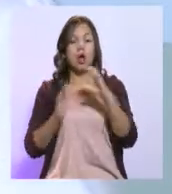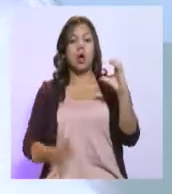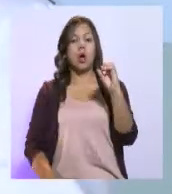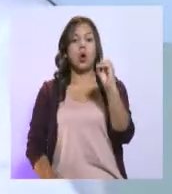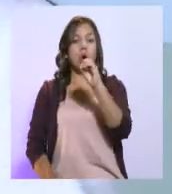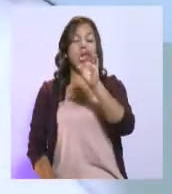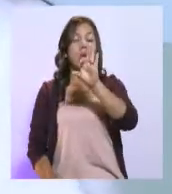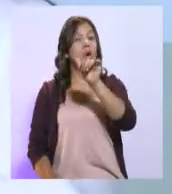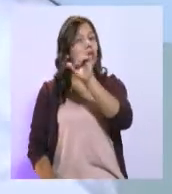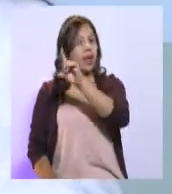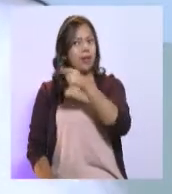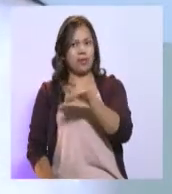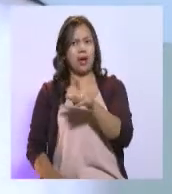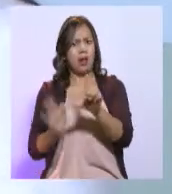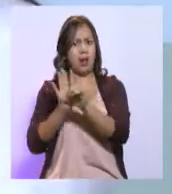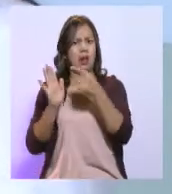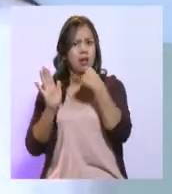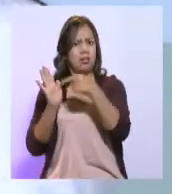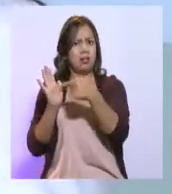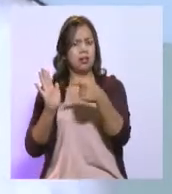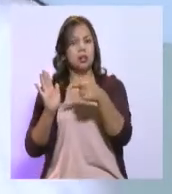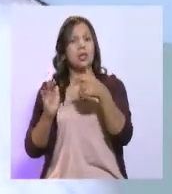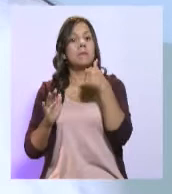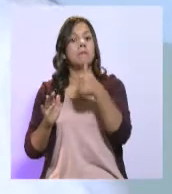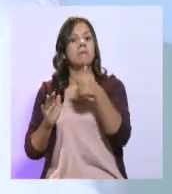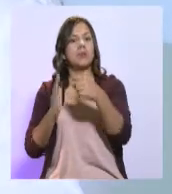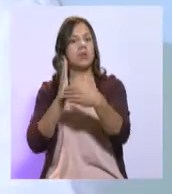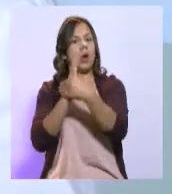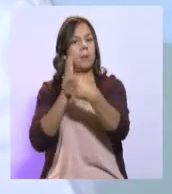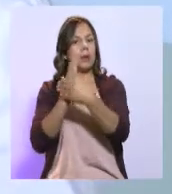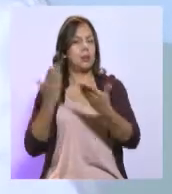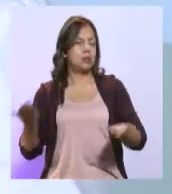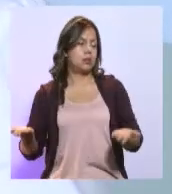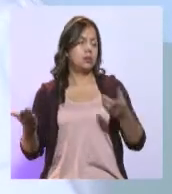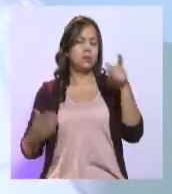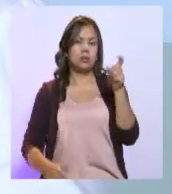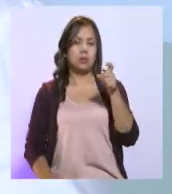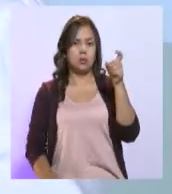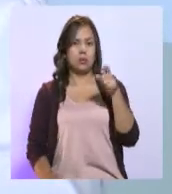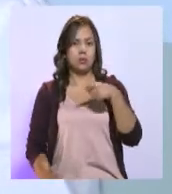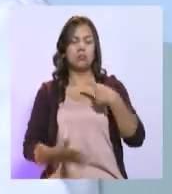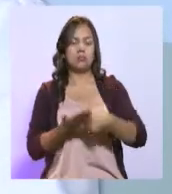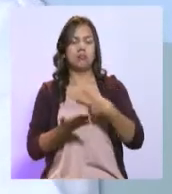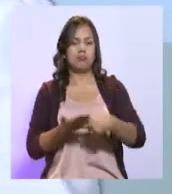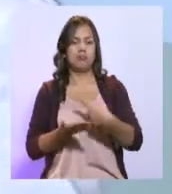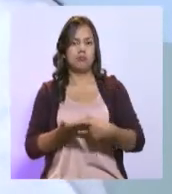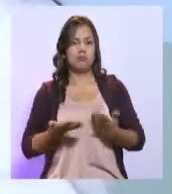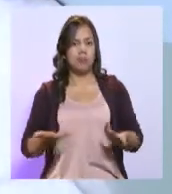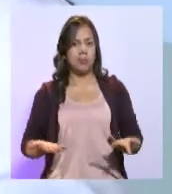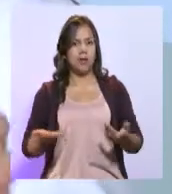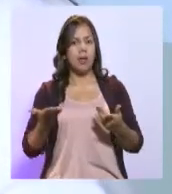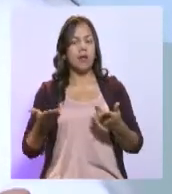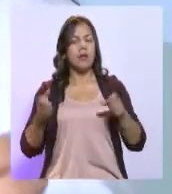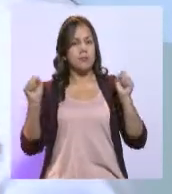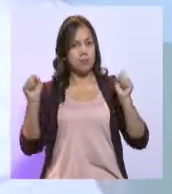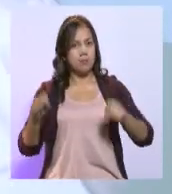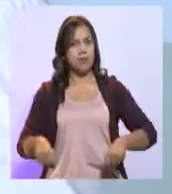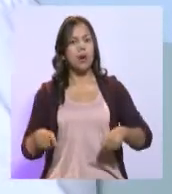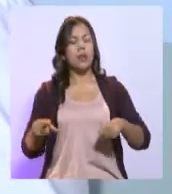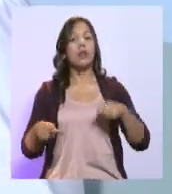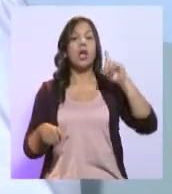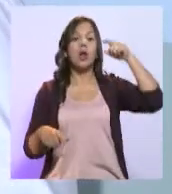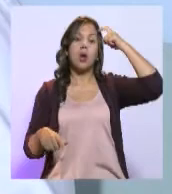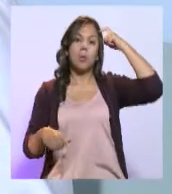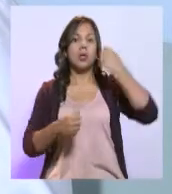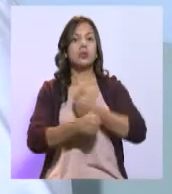y pues desarrollen sus propias capacidades de cobro. Ese es el debate básicamente. básicamente en torno a la competencia que tienen los gobiernos